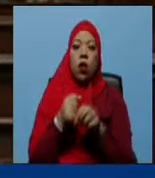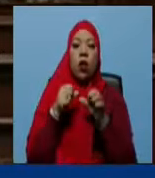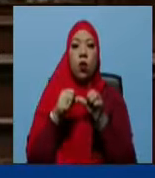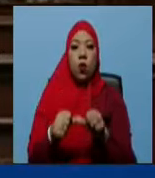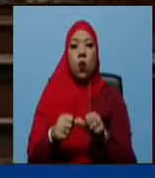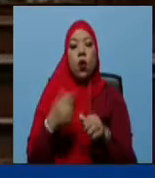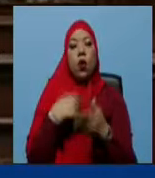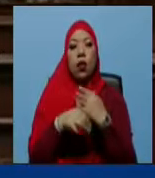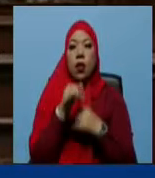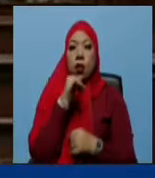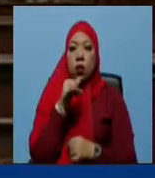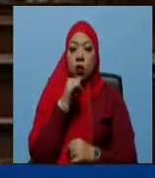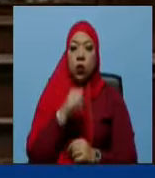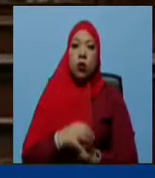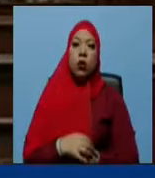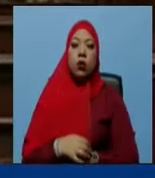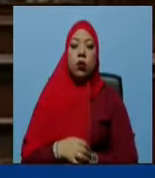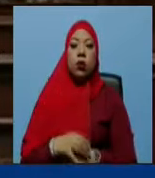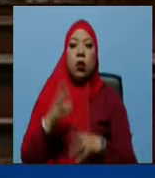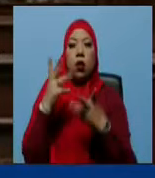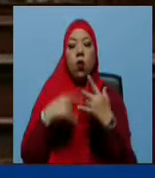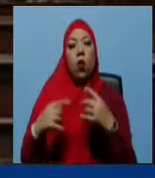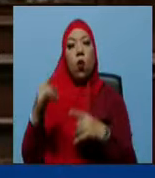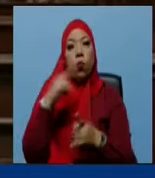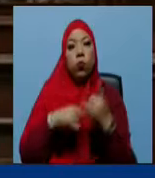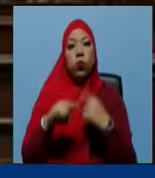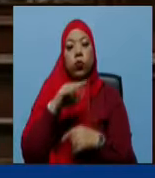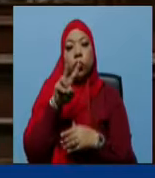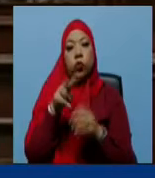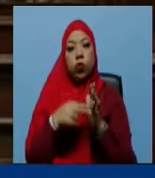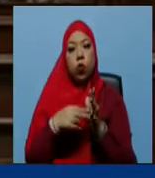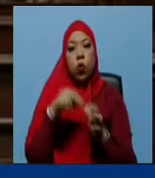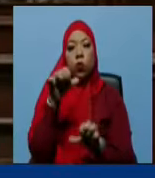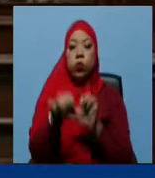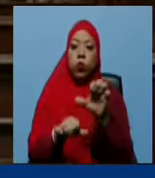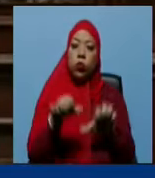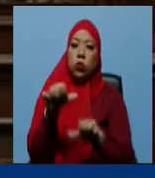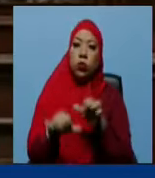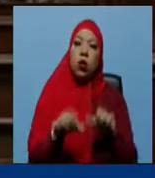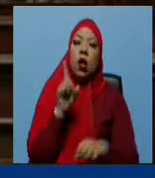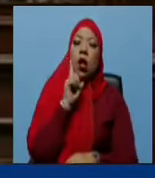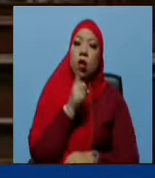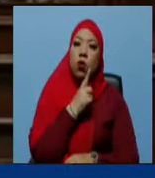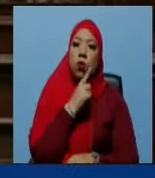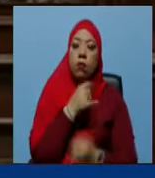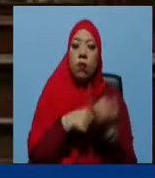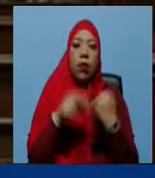de ese legado. ¿Cuánta manipulación en dos siglos con el nombre de Bolívar